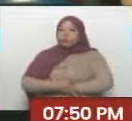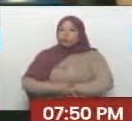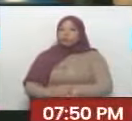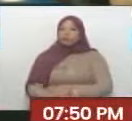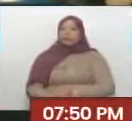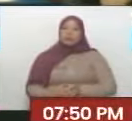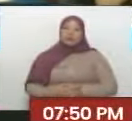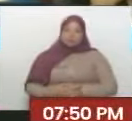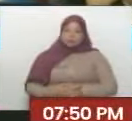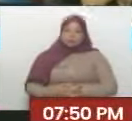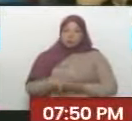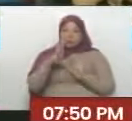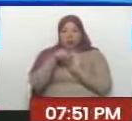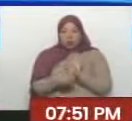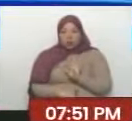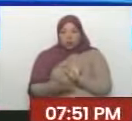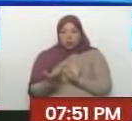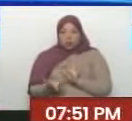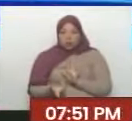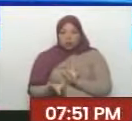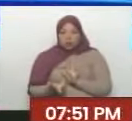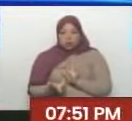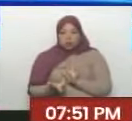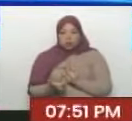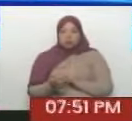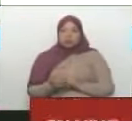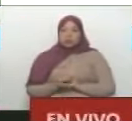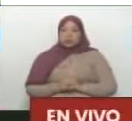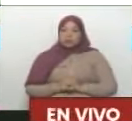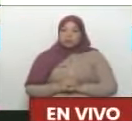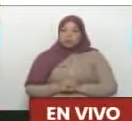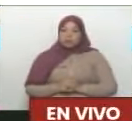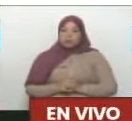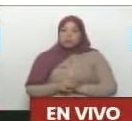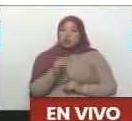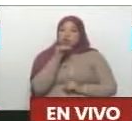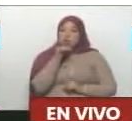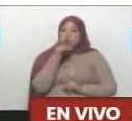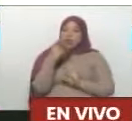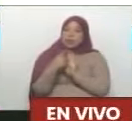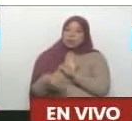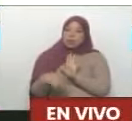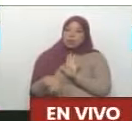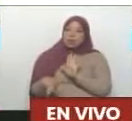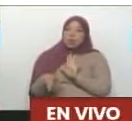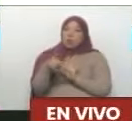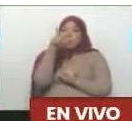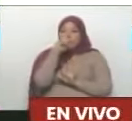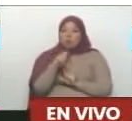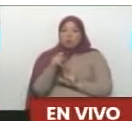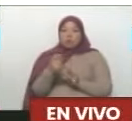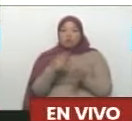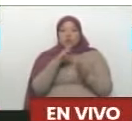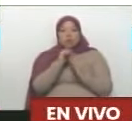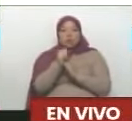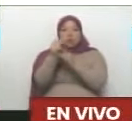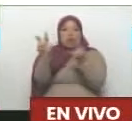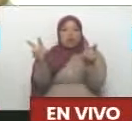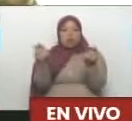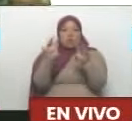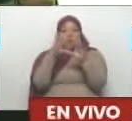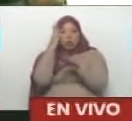Es un acto de piratería, de robo. Y tú ves la extrema derecha venezolana, tiene a Milei como su héroe, el nuevo